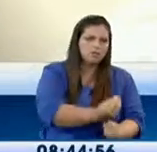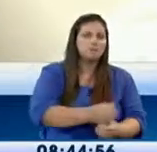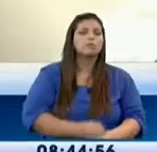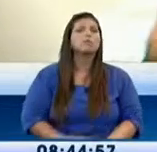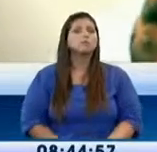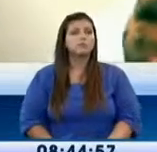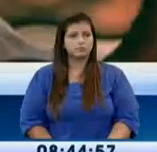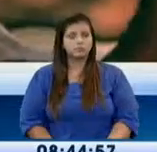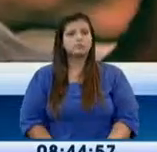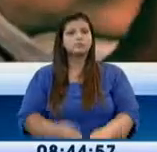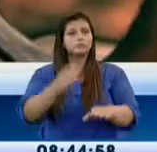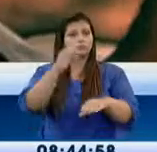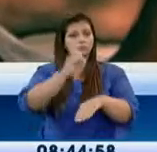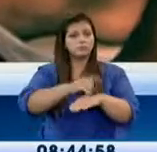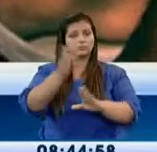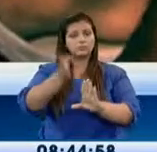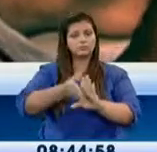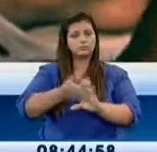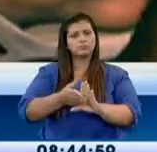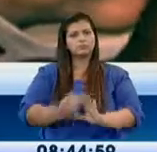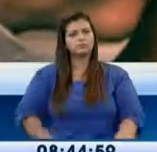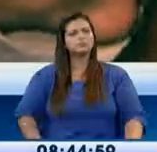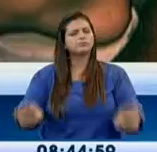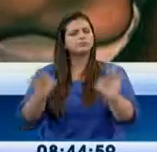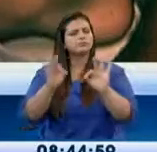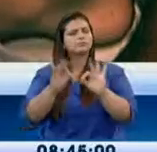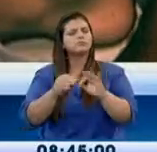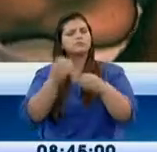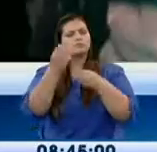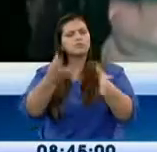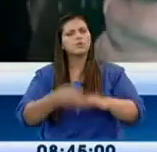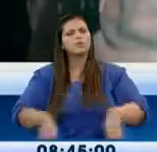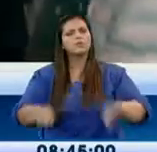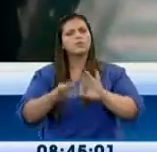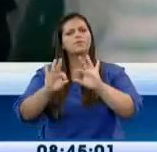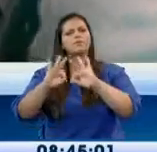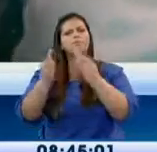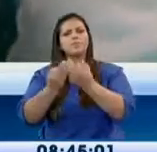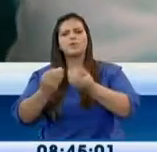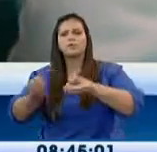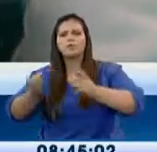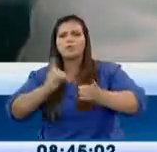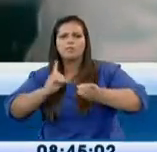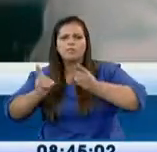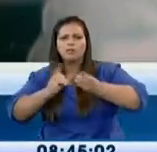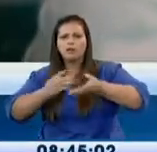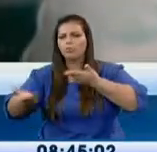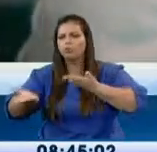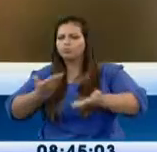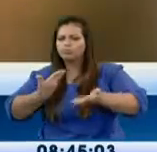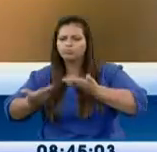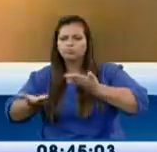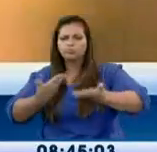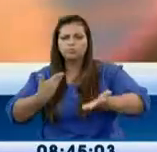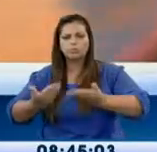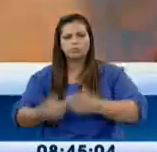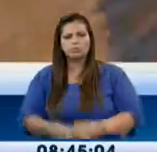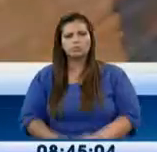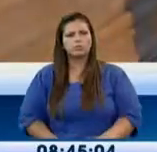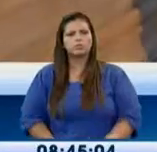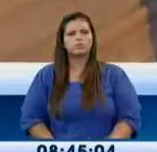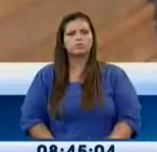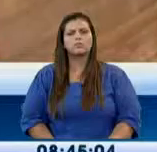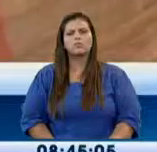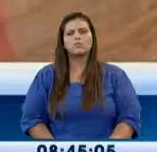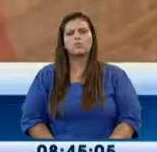familiar son primordiales para evitar que los niños y jóvenes caigan en las redes de la adicción. Poco a poco